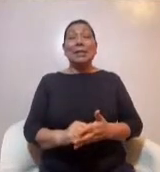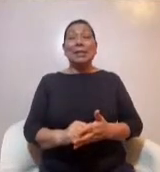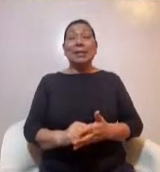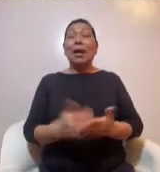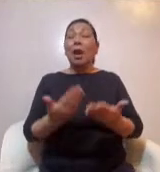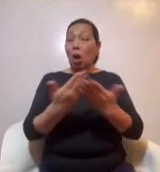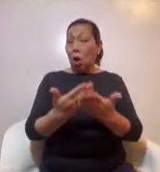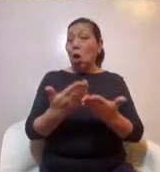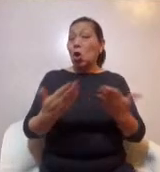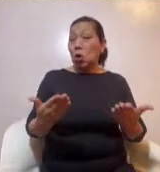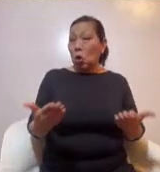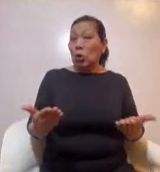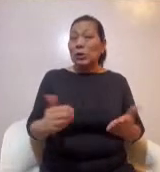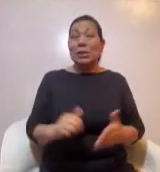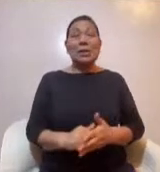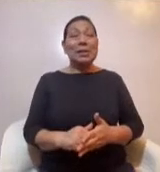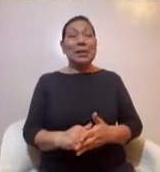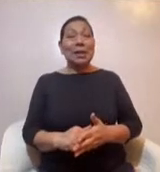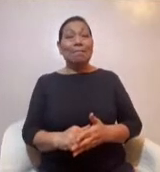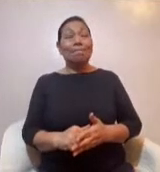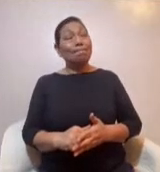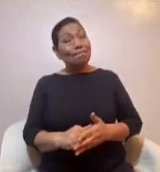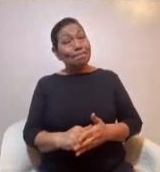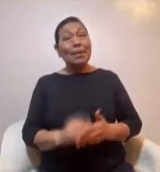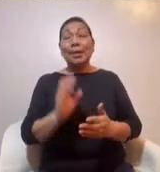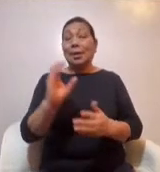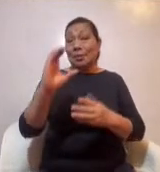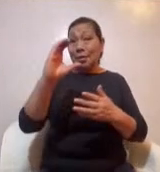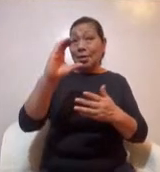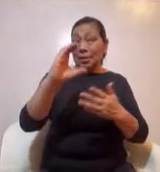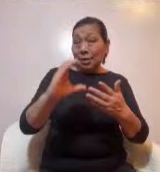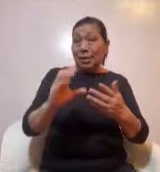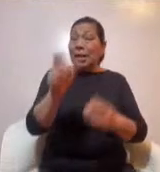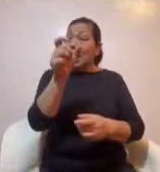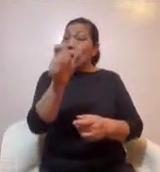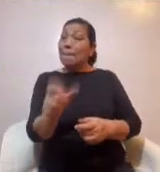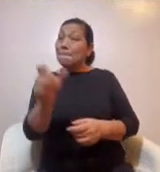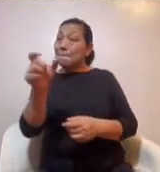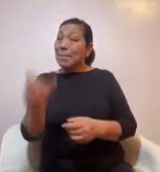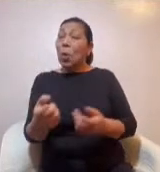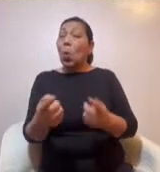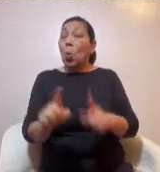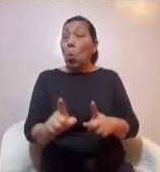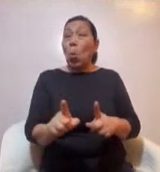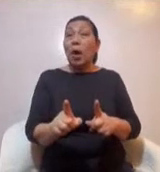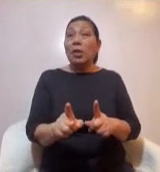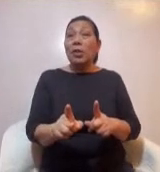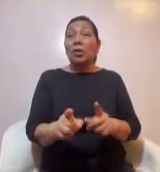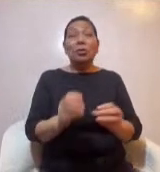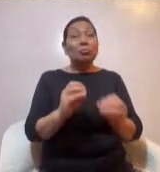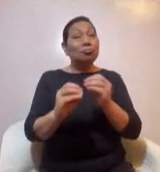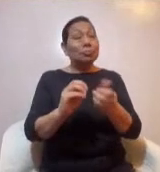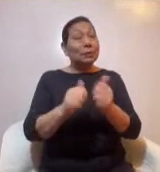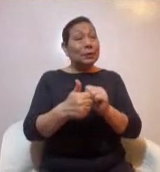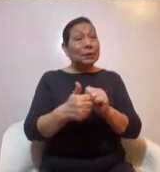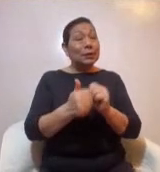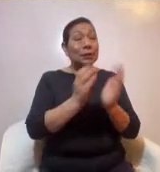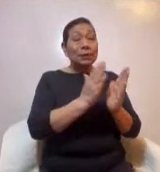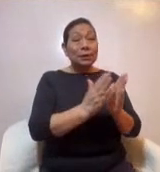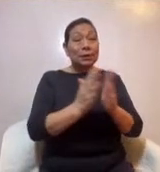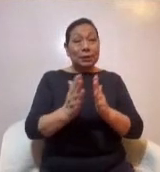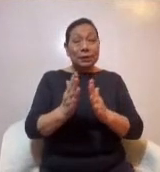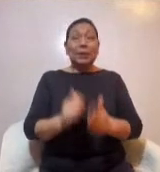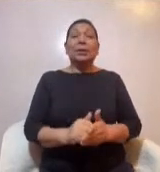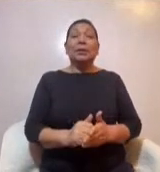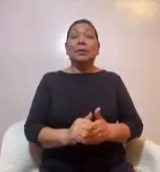diferentes elementos, ¿no?, que caracterizan a las personas cuando se ven inmersos